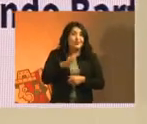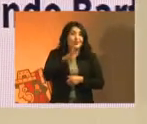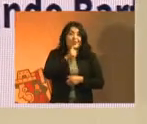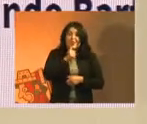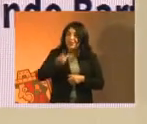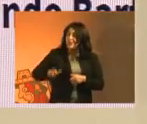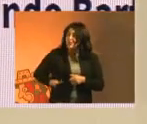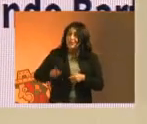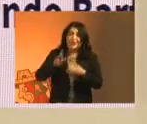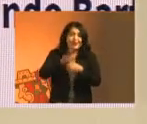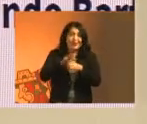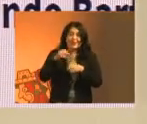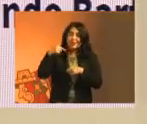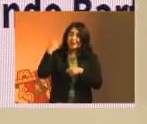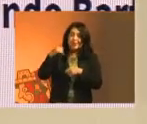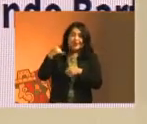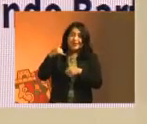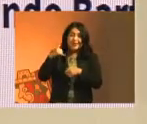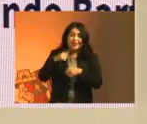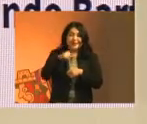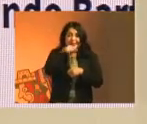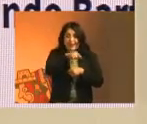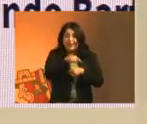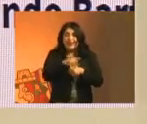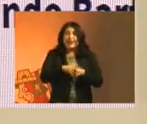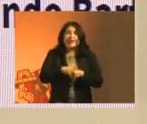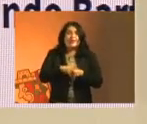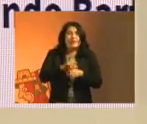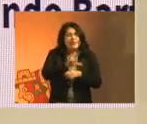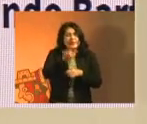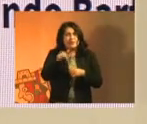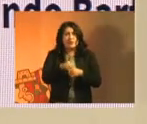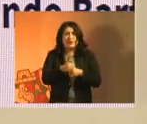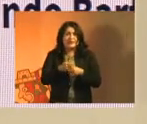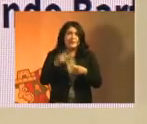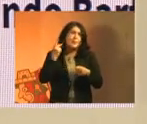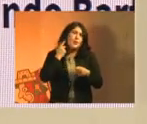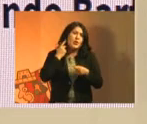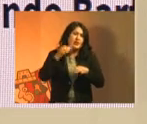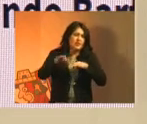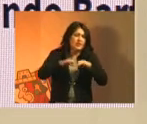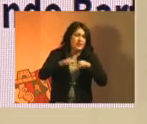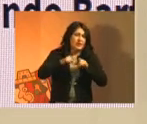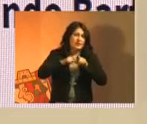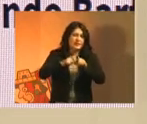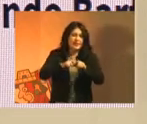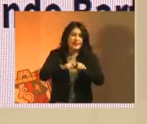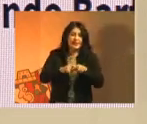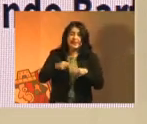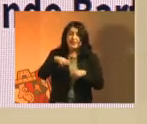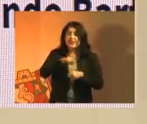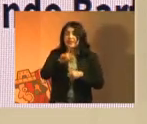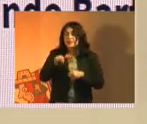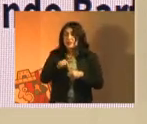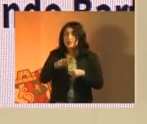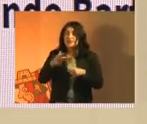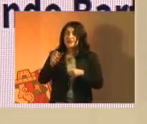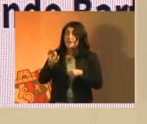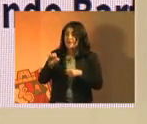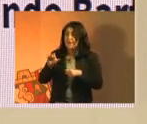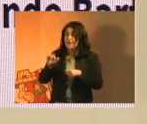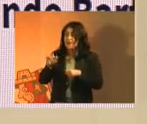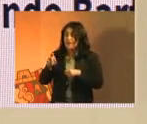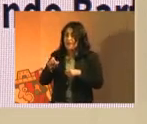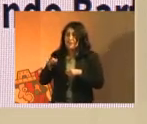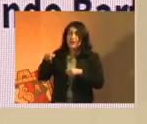gobernador de yucatán y empieza a perder presencia política y mientras que alvarado pierde presencia política felipe carrillo puerto empieza a